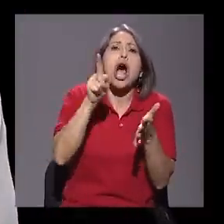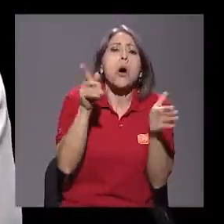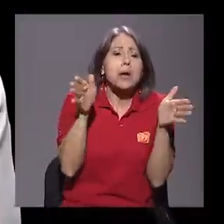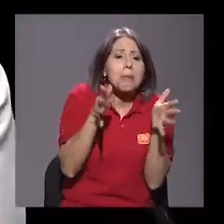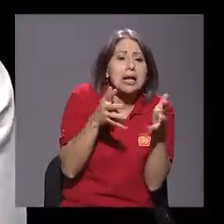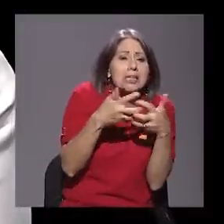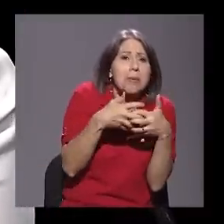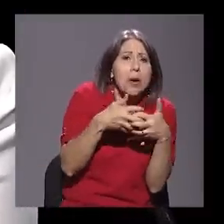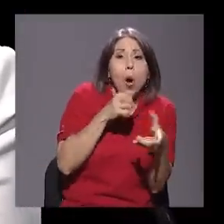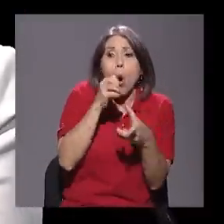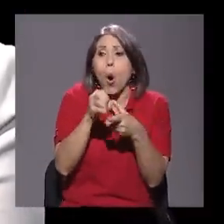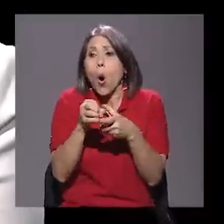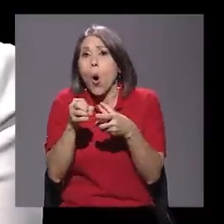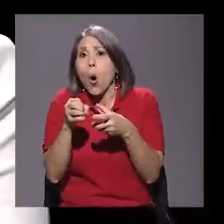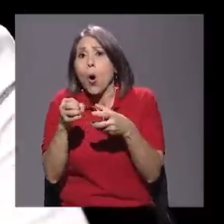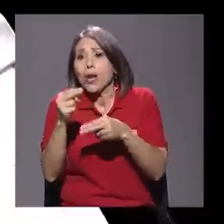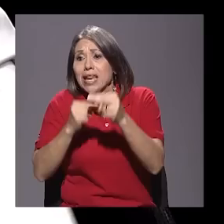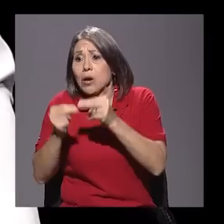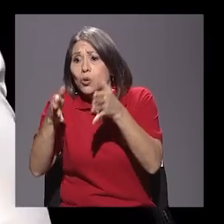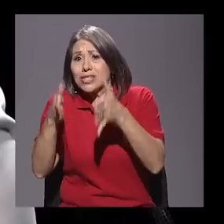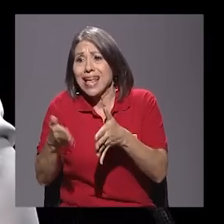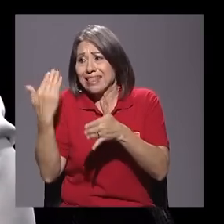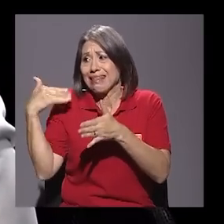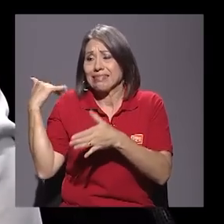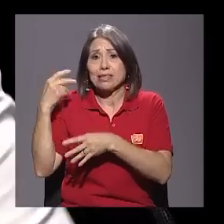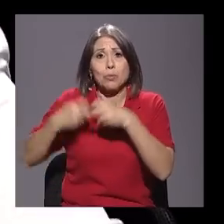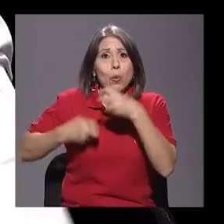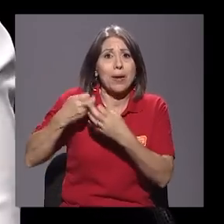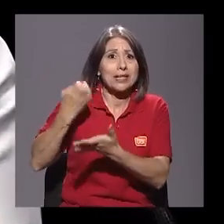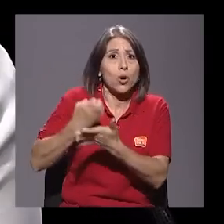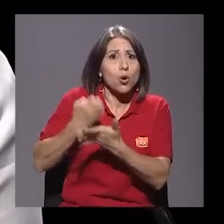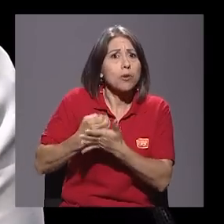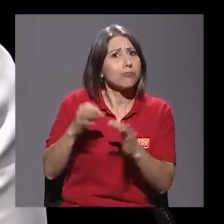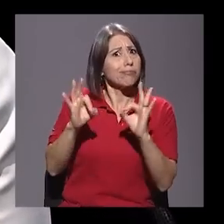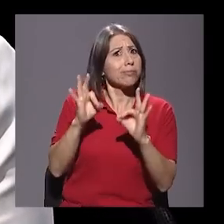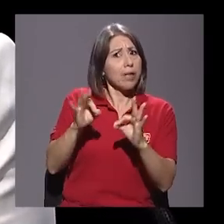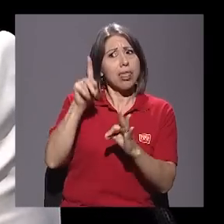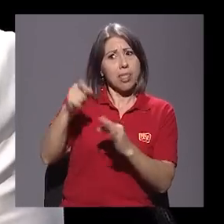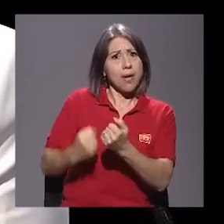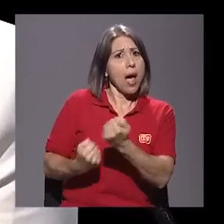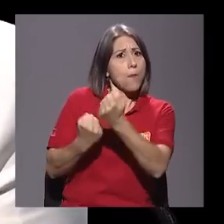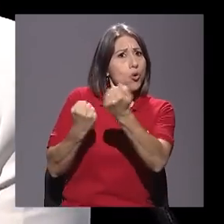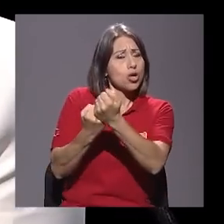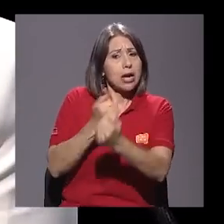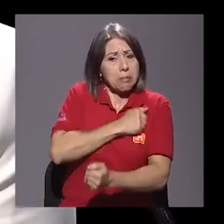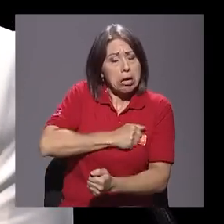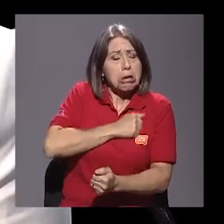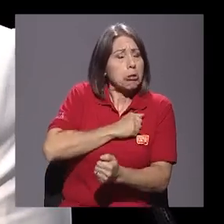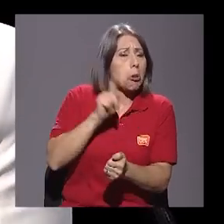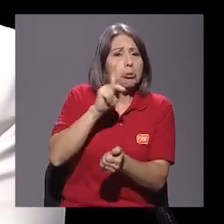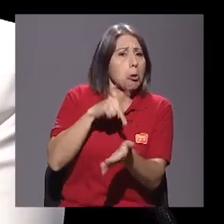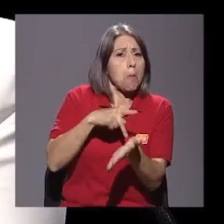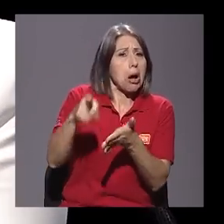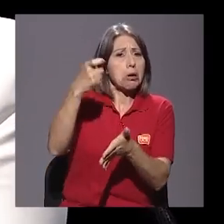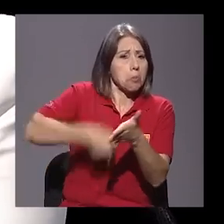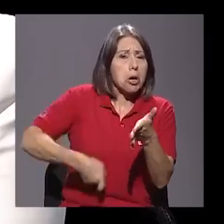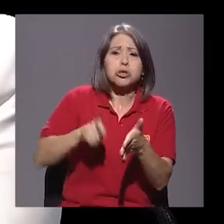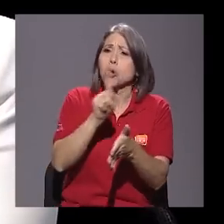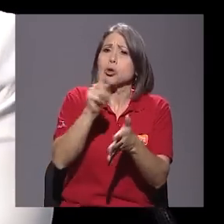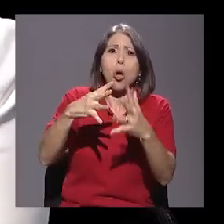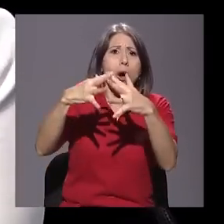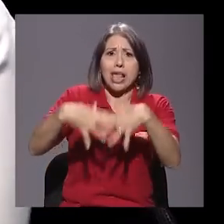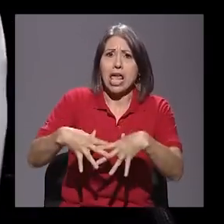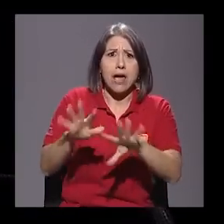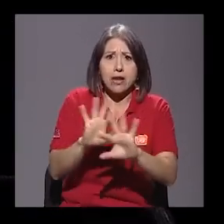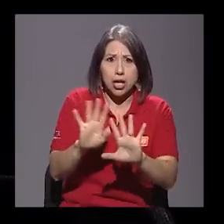estuvo en problemas de producción los últimos años. Eso está bien a mi criterio, hay que apoyar a esos sectores para que no desaparezcan, no quiebren. Coincidimos.